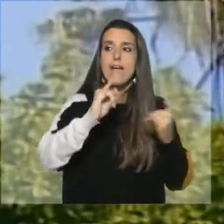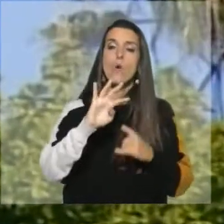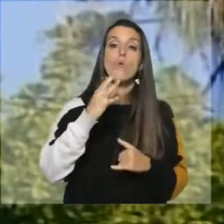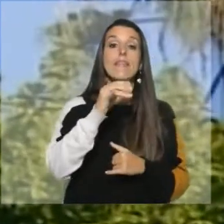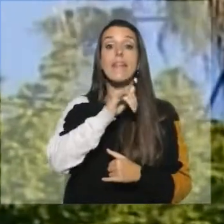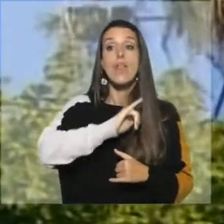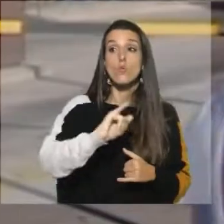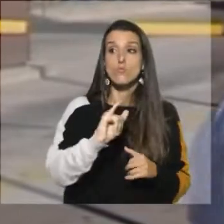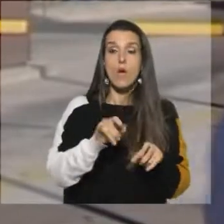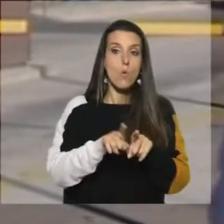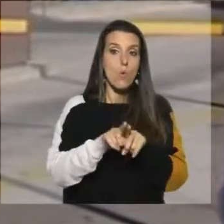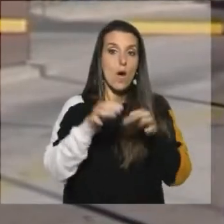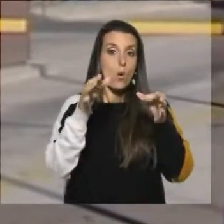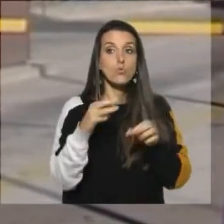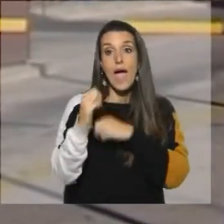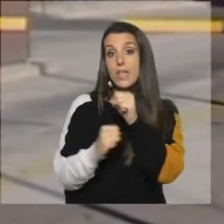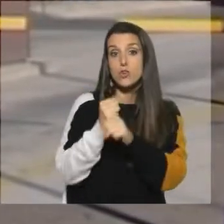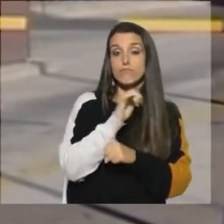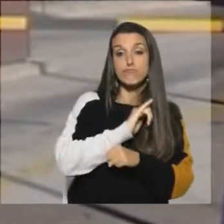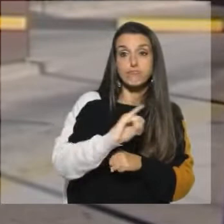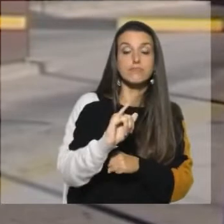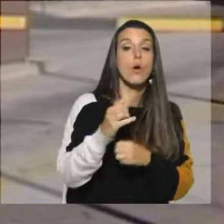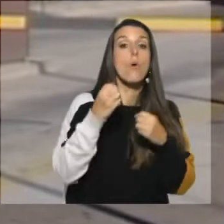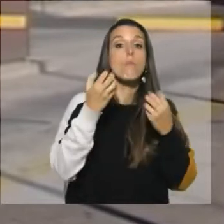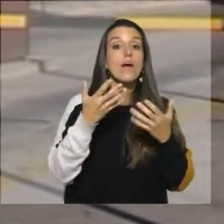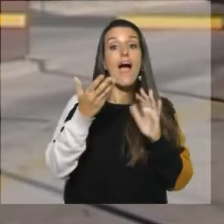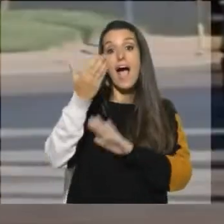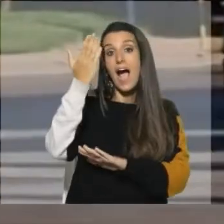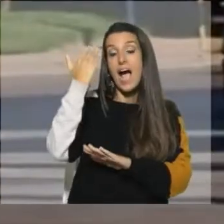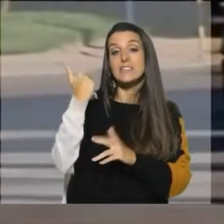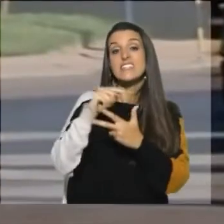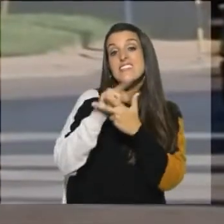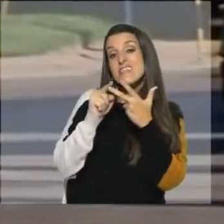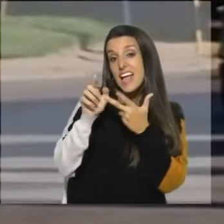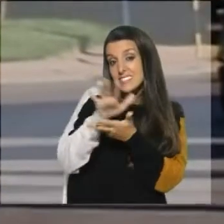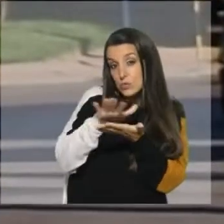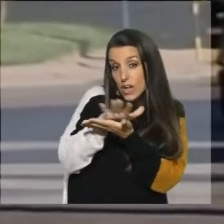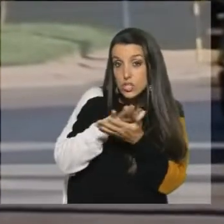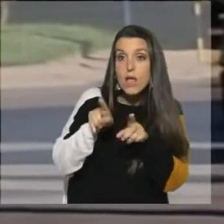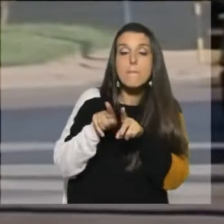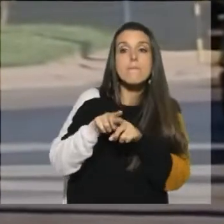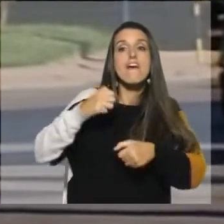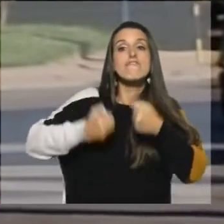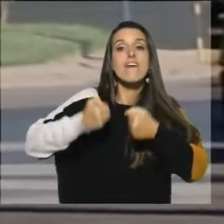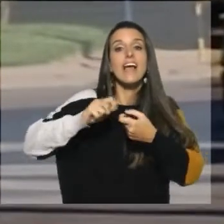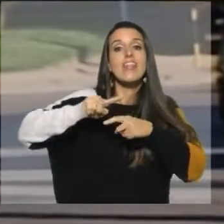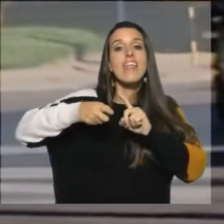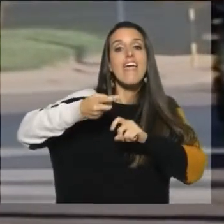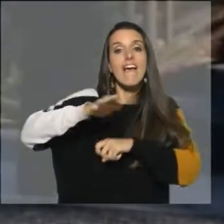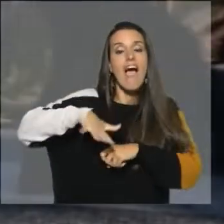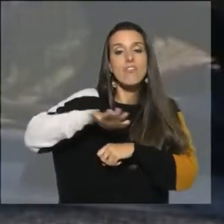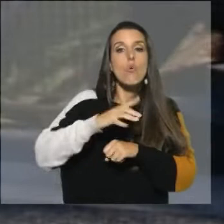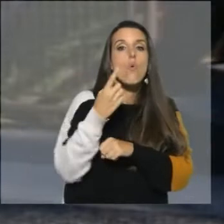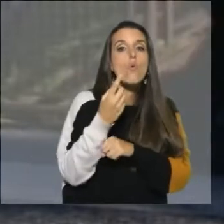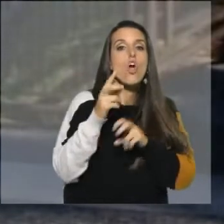características que se produjo en el último año en ancap por hechos registrados en los tres casos anteriores en la refinería de la teja uno referido a